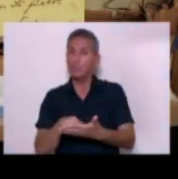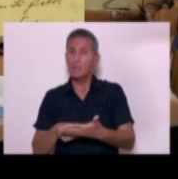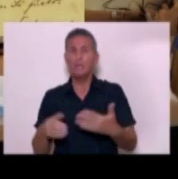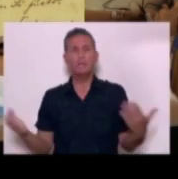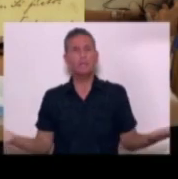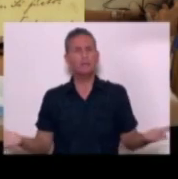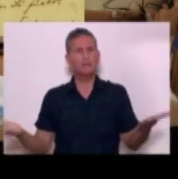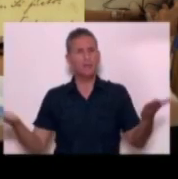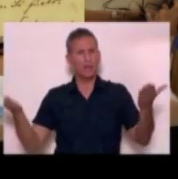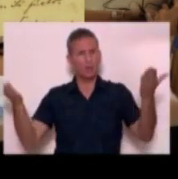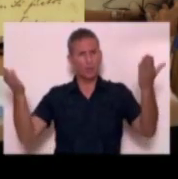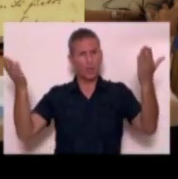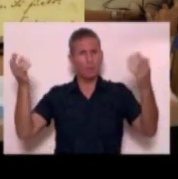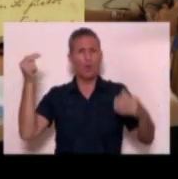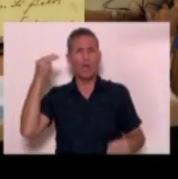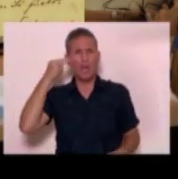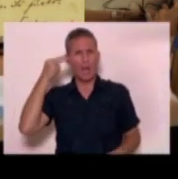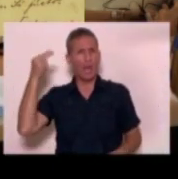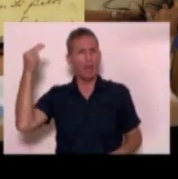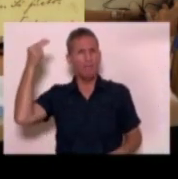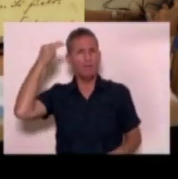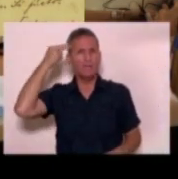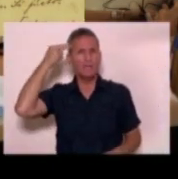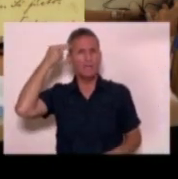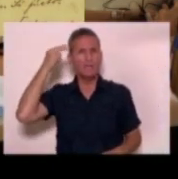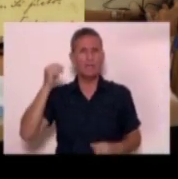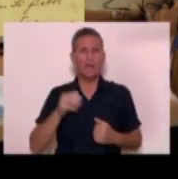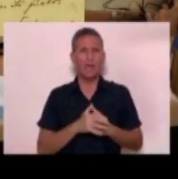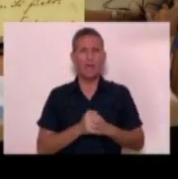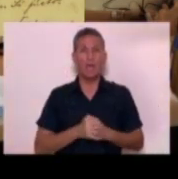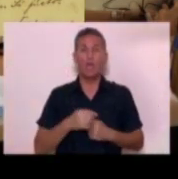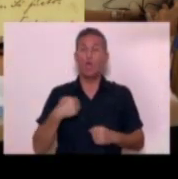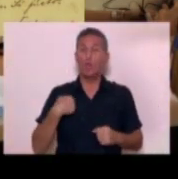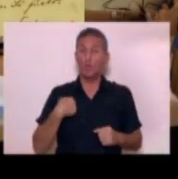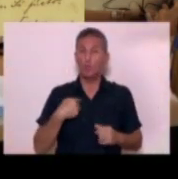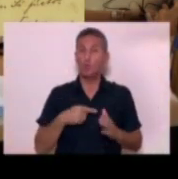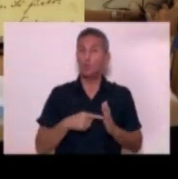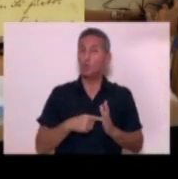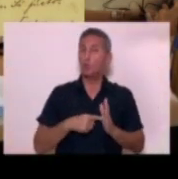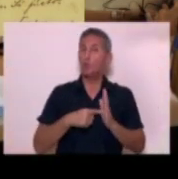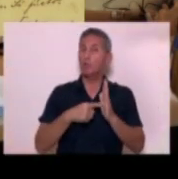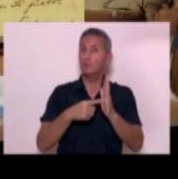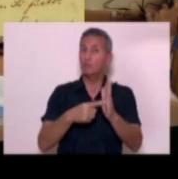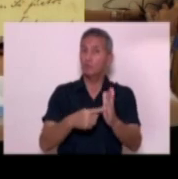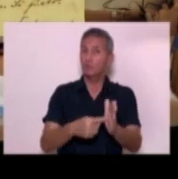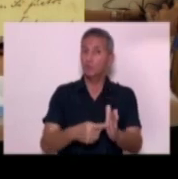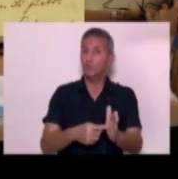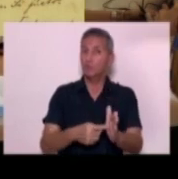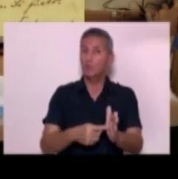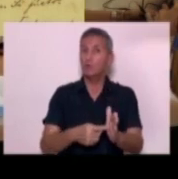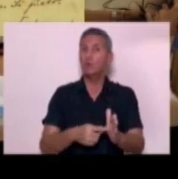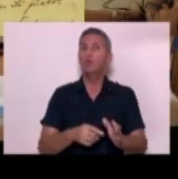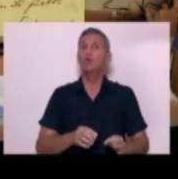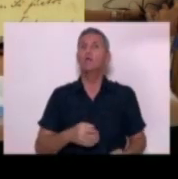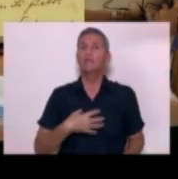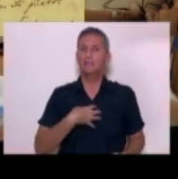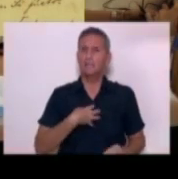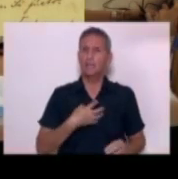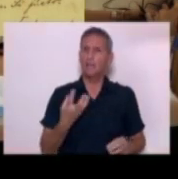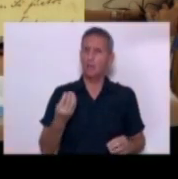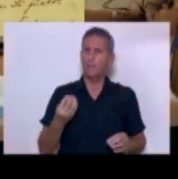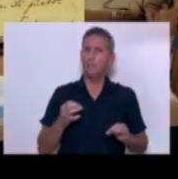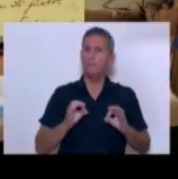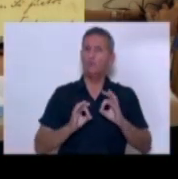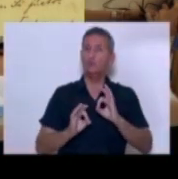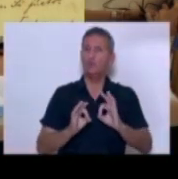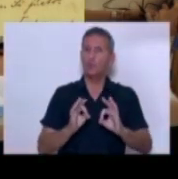leemos y escribimos, desarrollamos de forma acertada estas habilidades. Es por eso que les sugiero que no descuiden ni